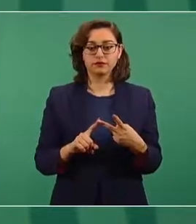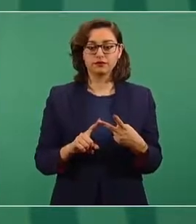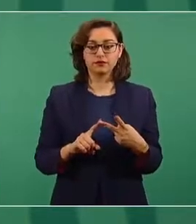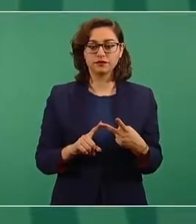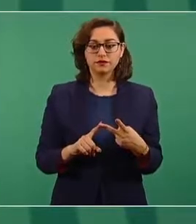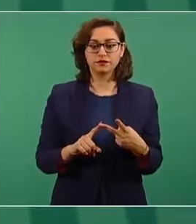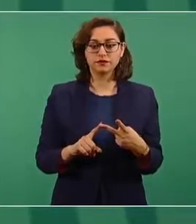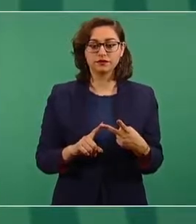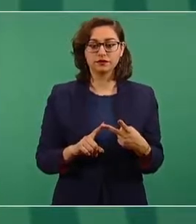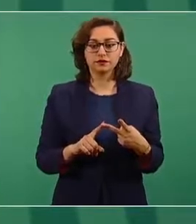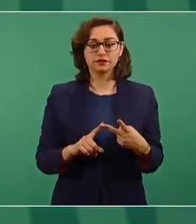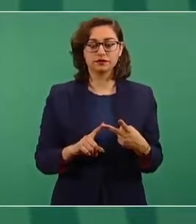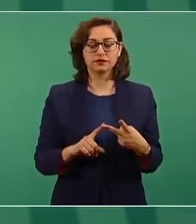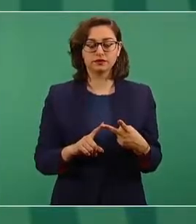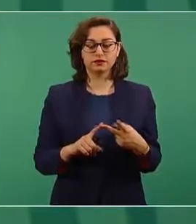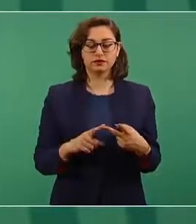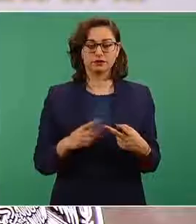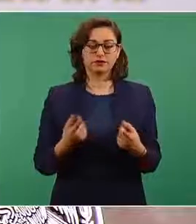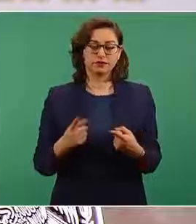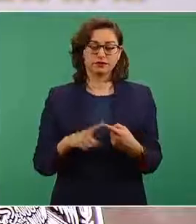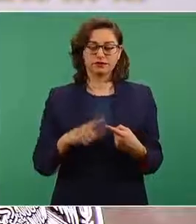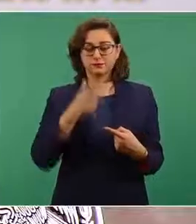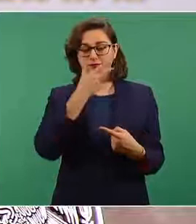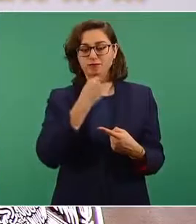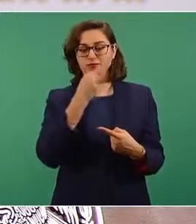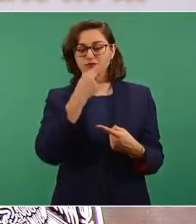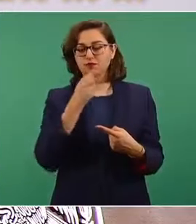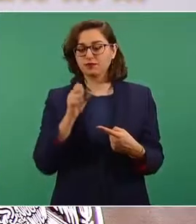como diría Silvio,